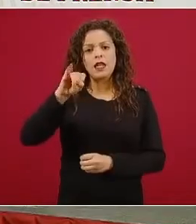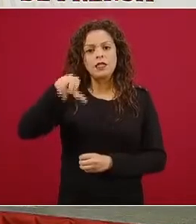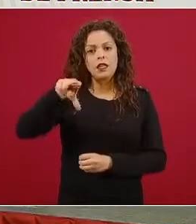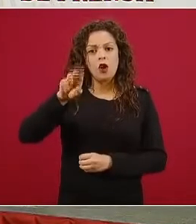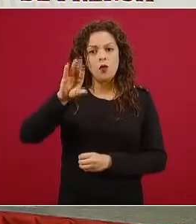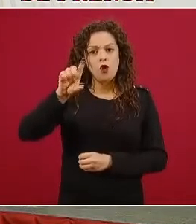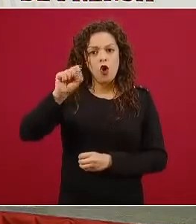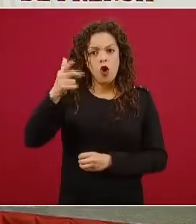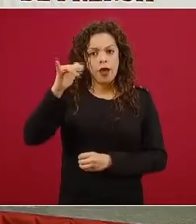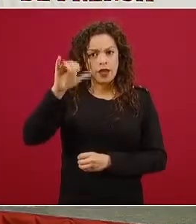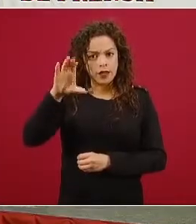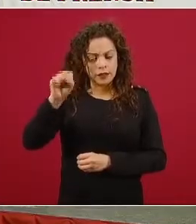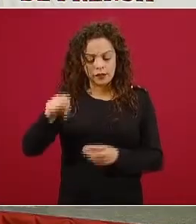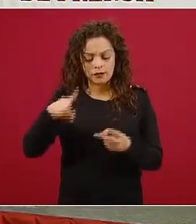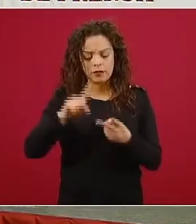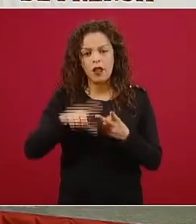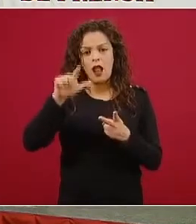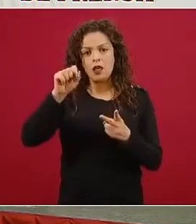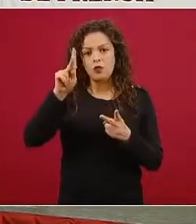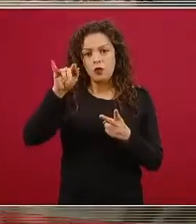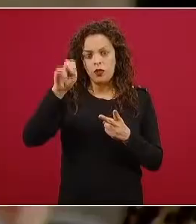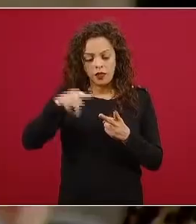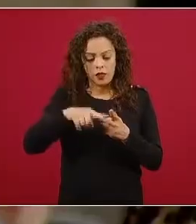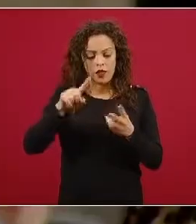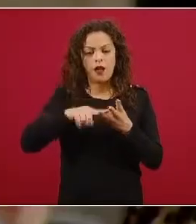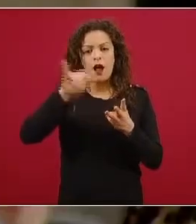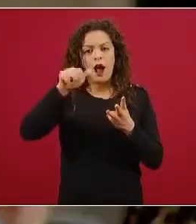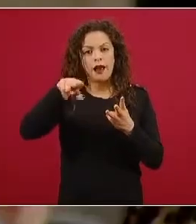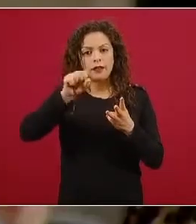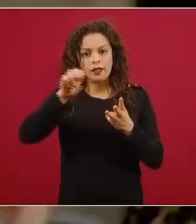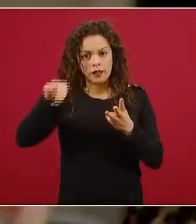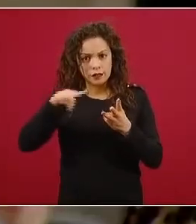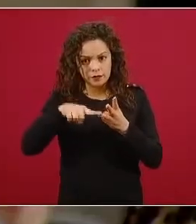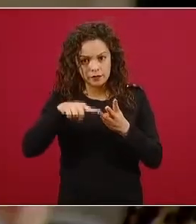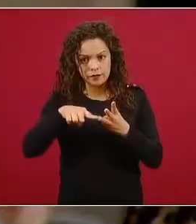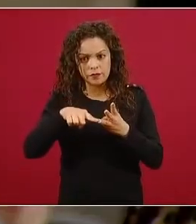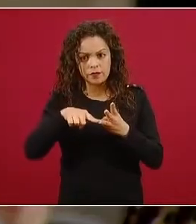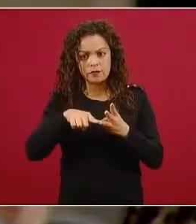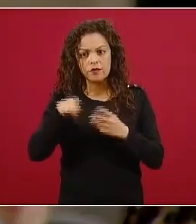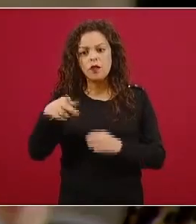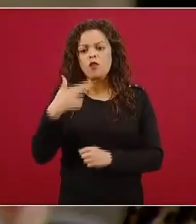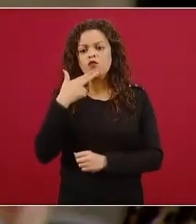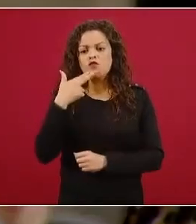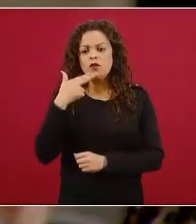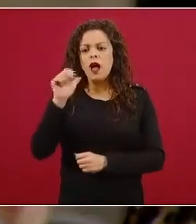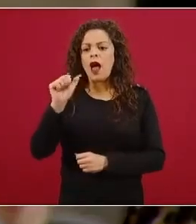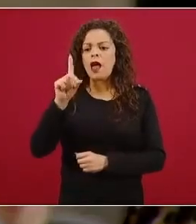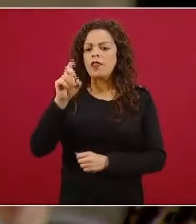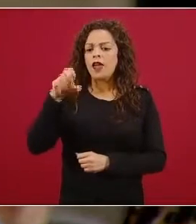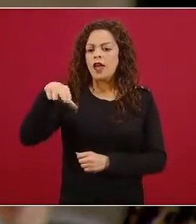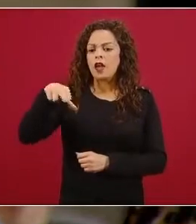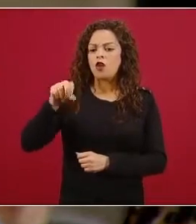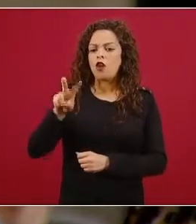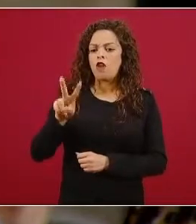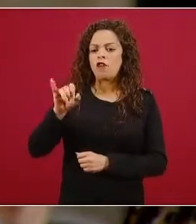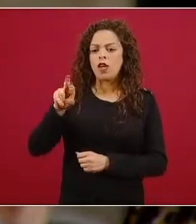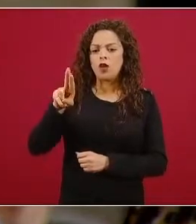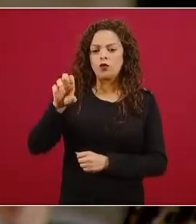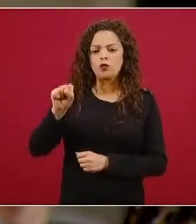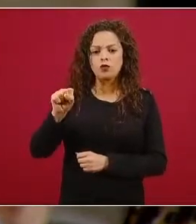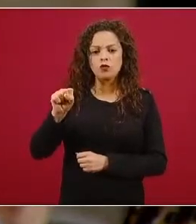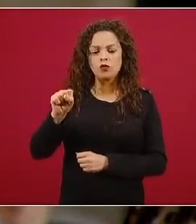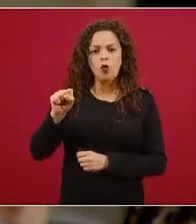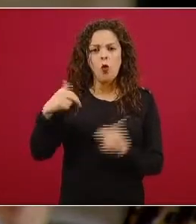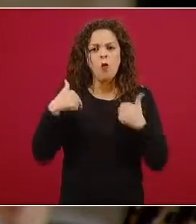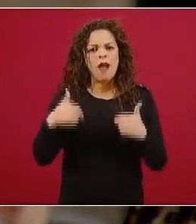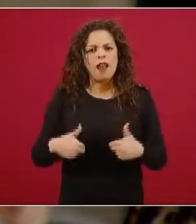la Sputnik 5 y el de Janssen, utilizan adenovirus humanos. ¿Qué es un